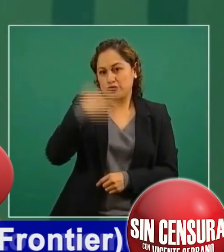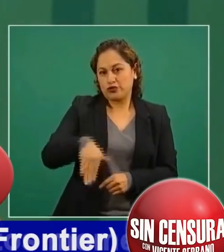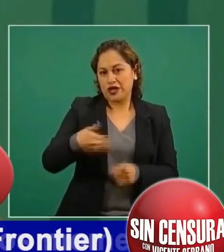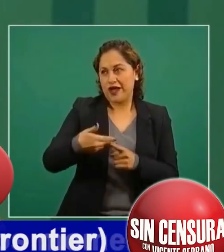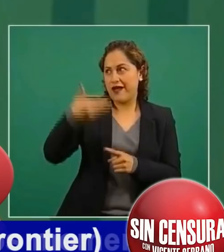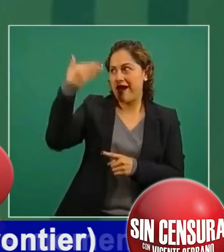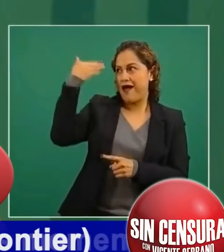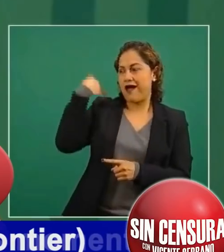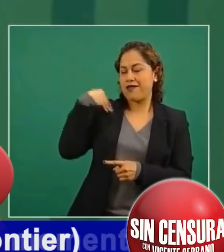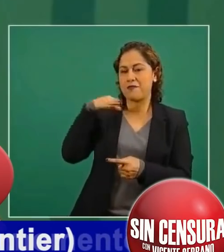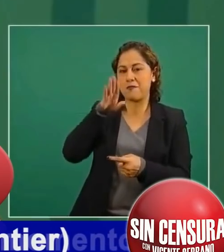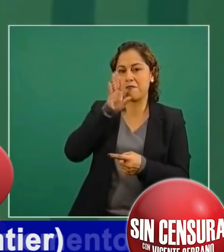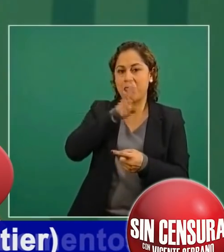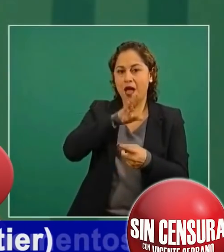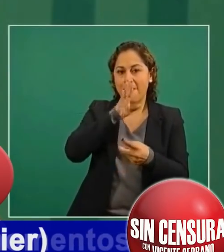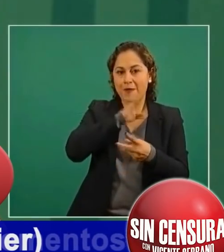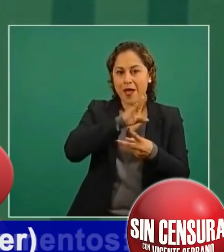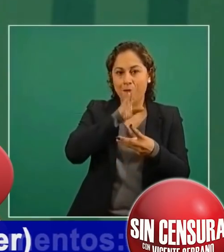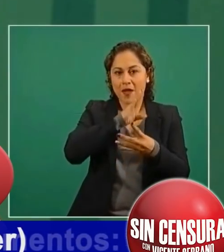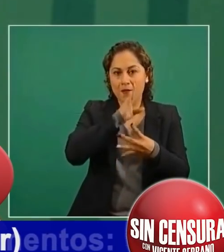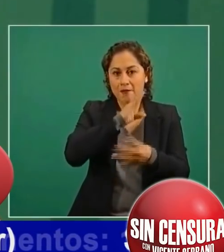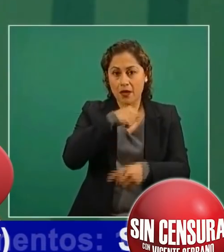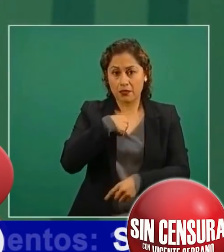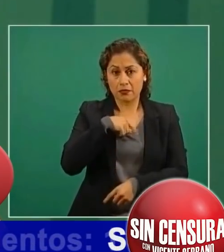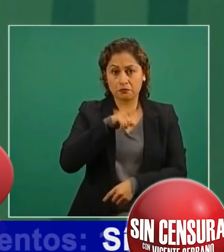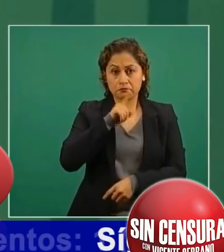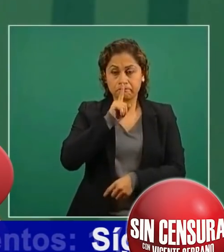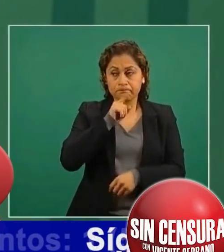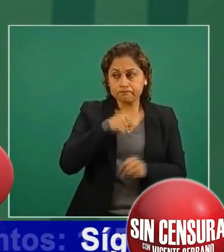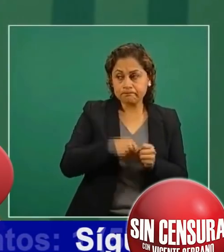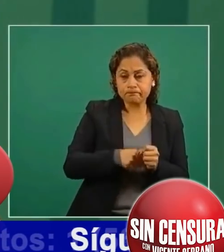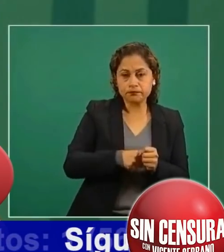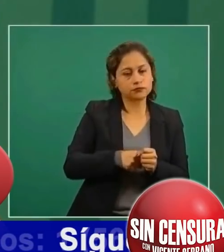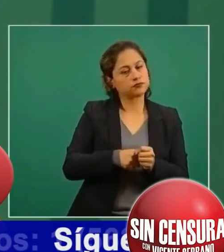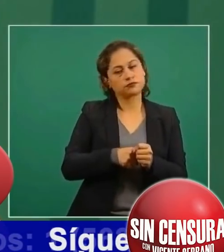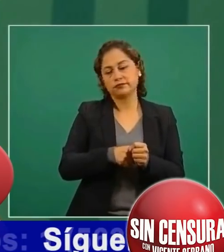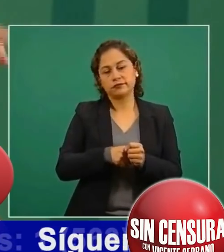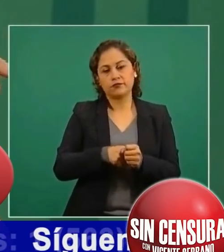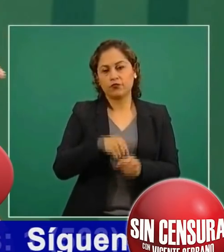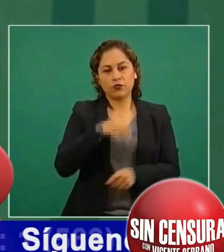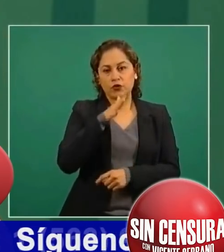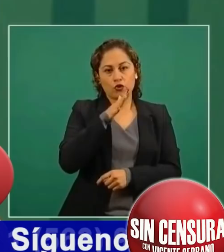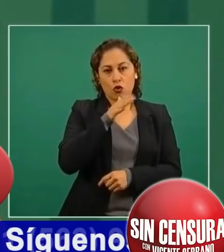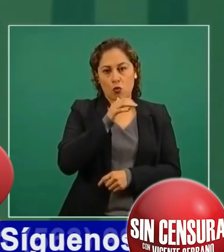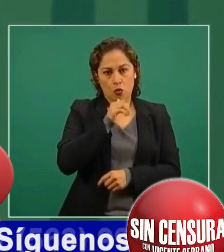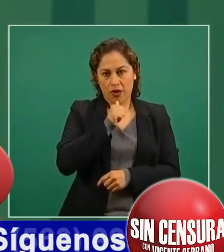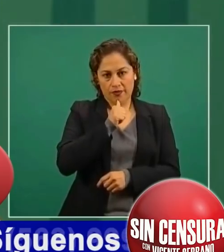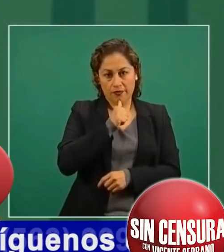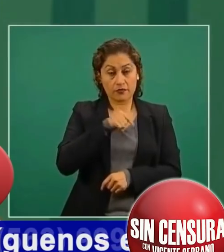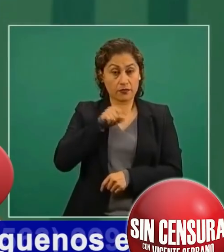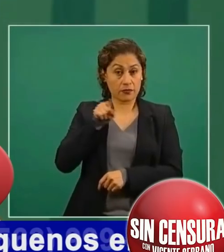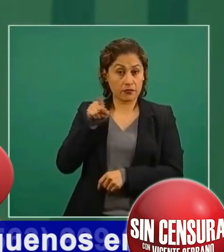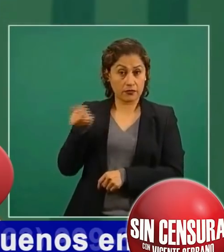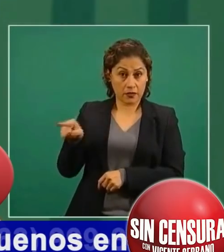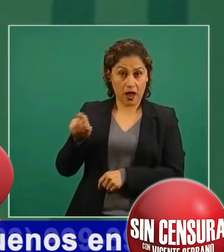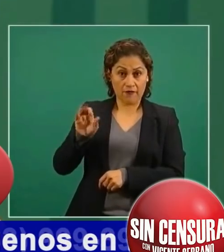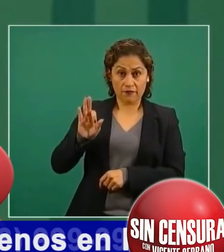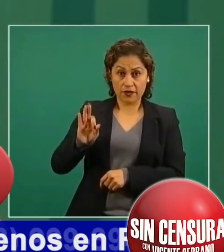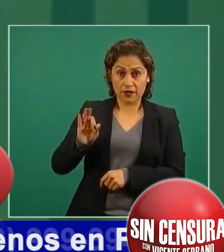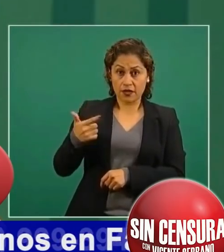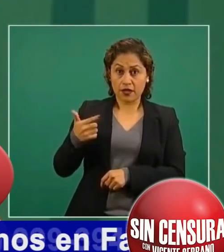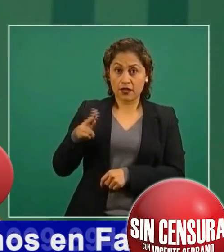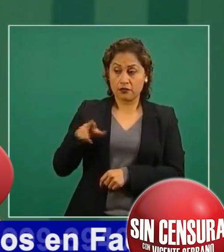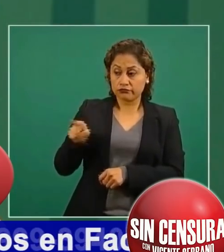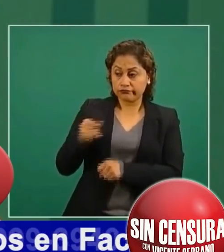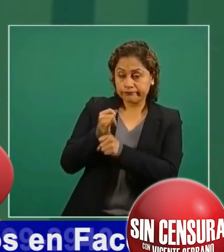lo que está ventilándose en la Fiscalía, pues eso